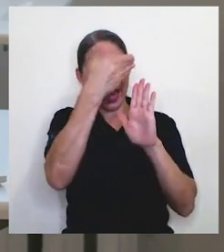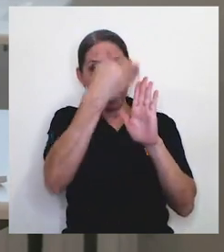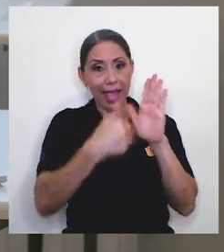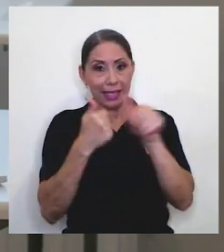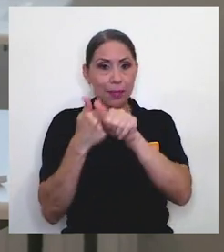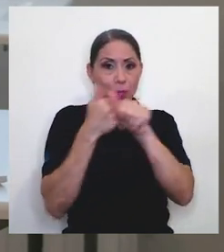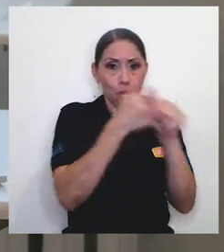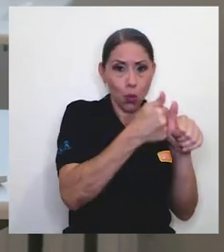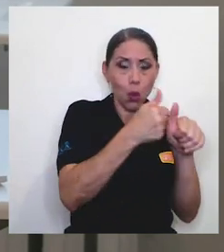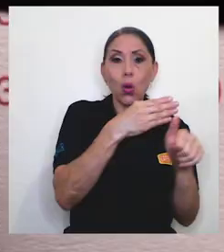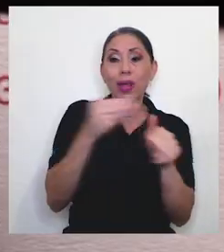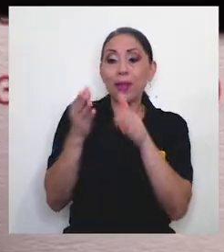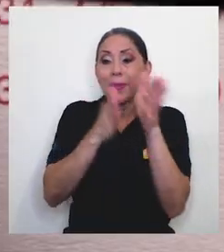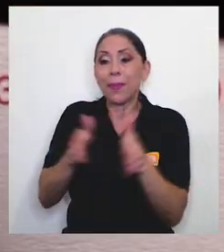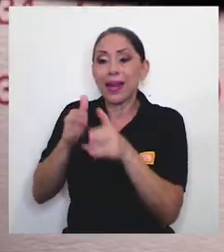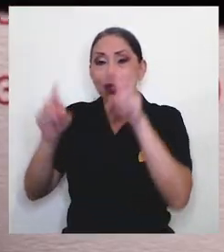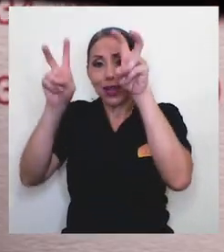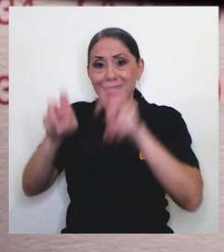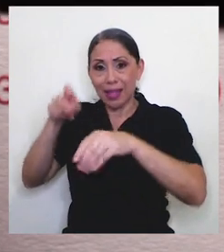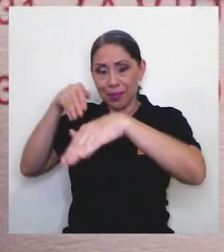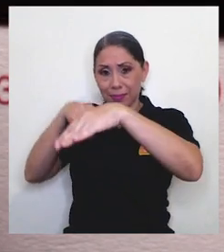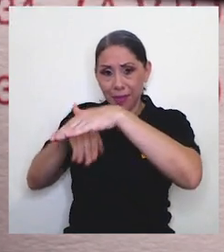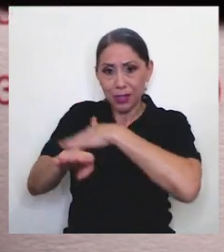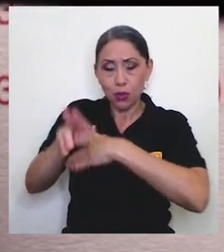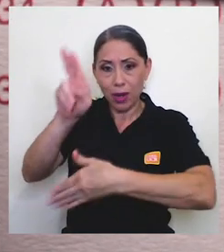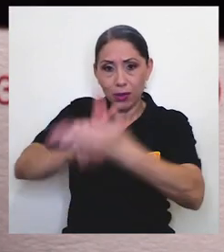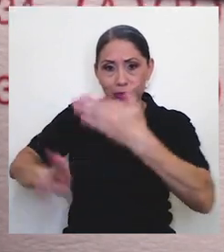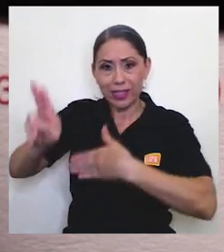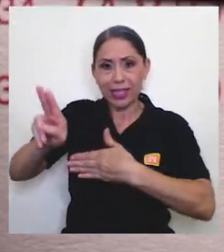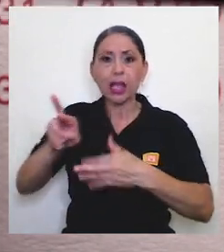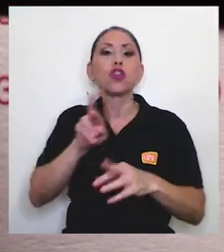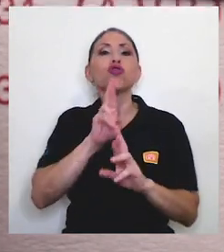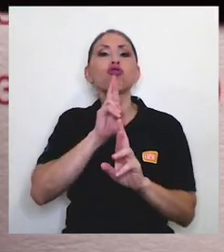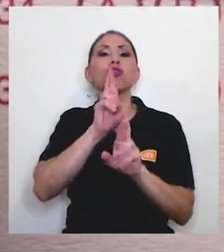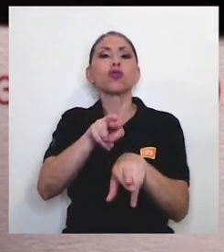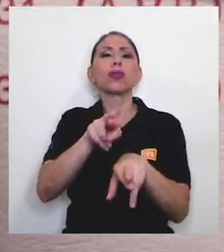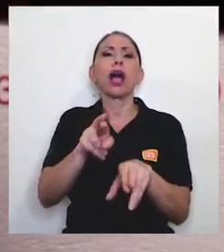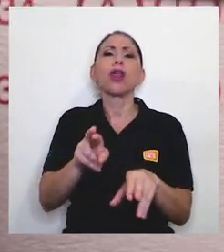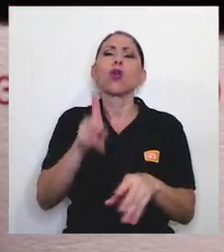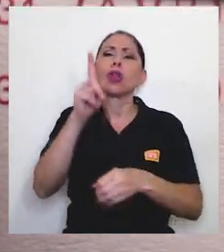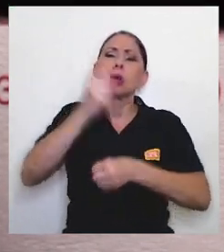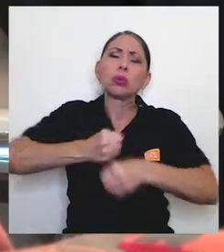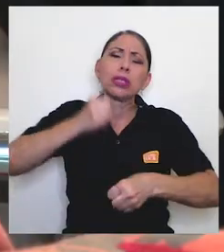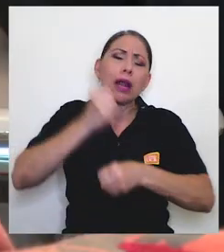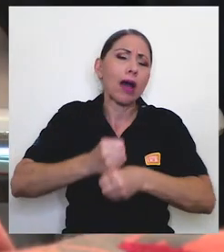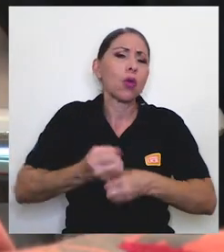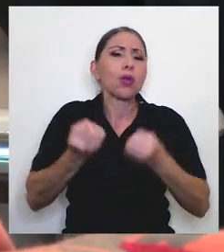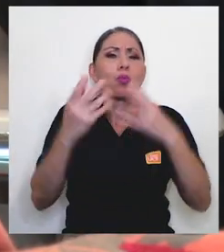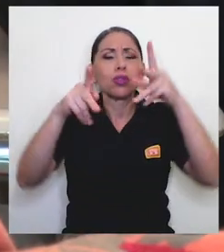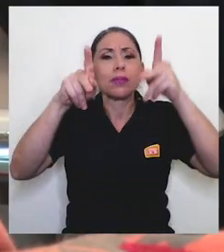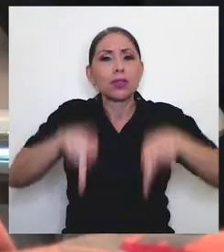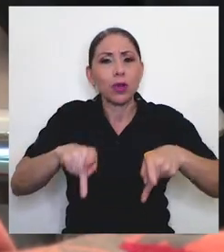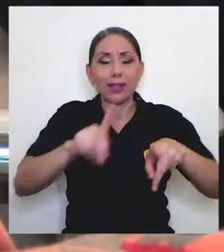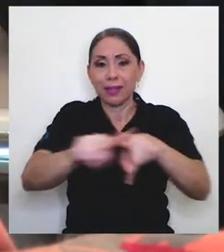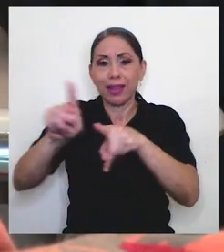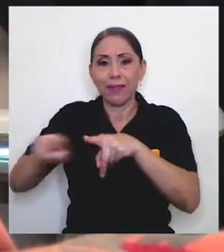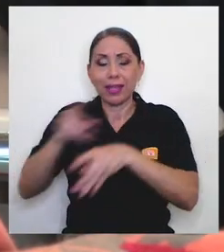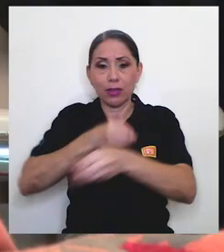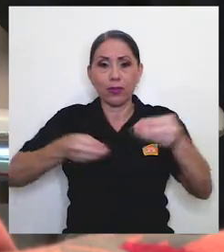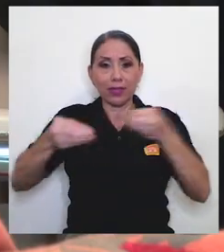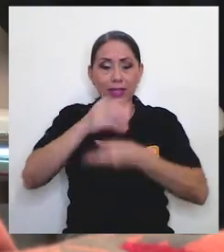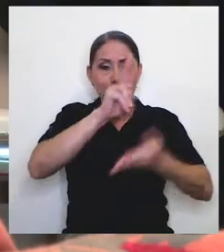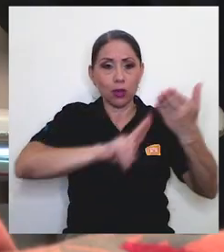la prueba de aptitud académica son resultado de un enorme trabajo del personal de varias dependencias de la Universidad de Costa Rica y